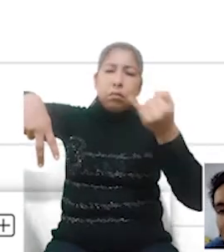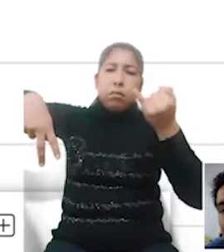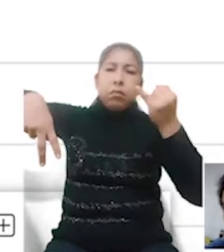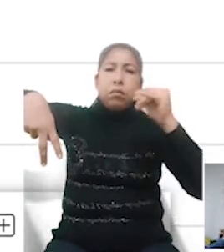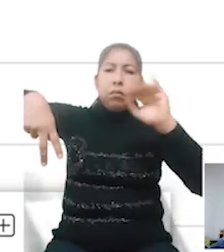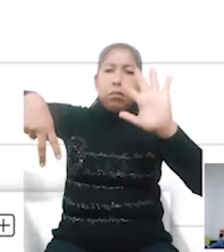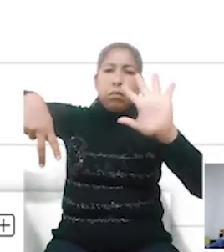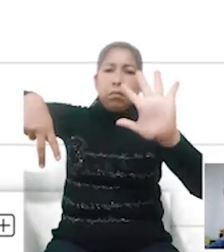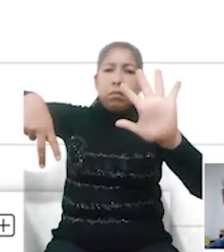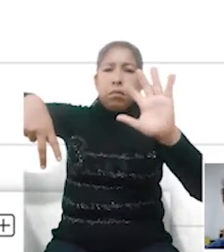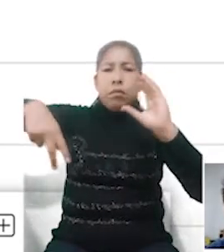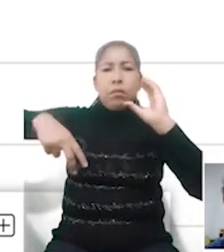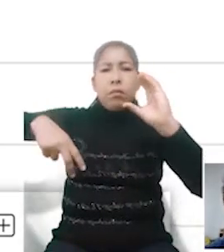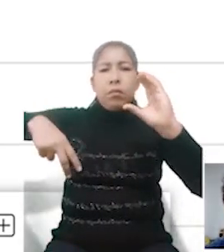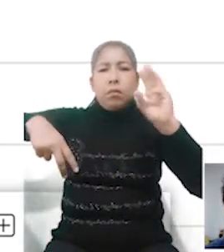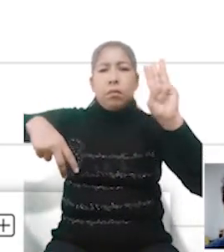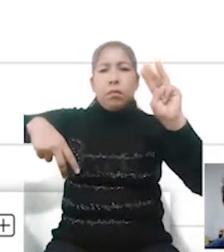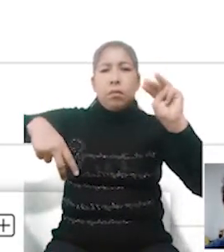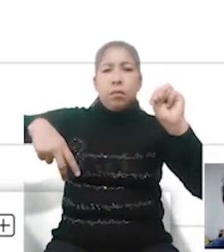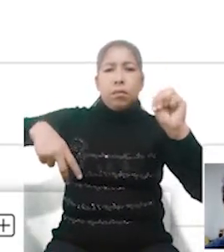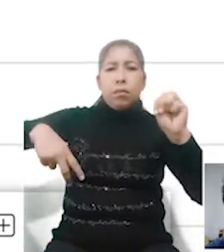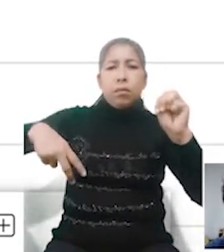péndulo, ya tenemos expresada como